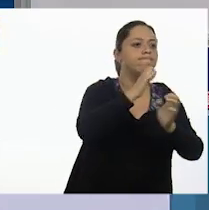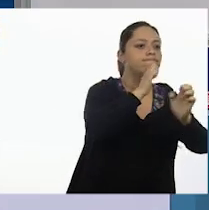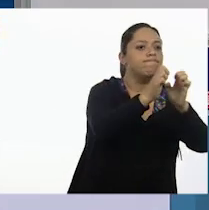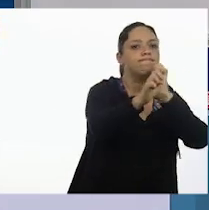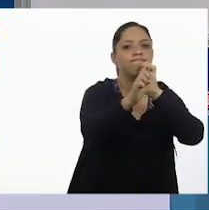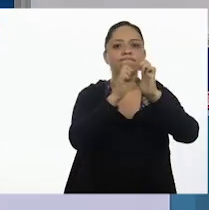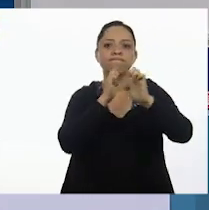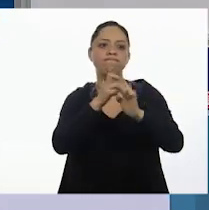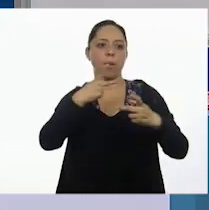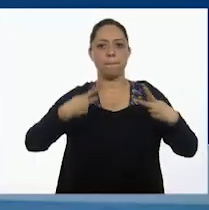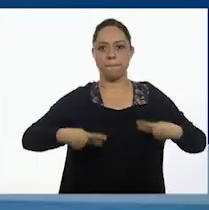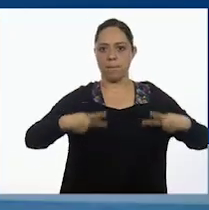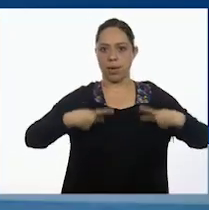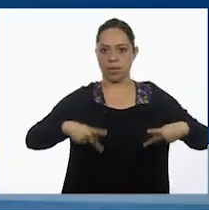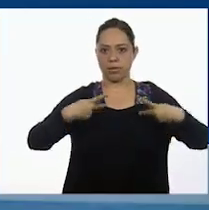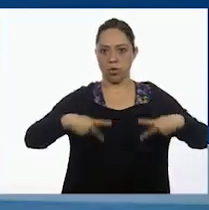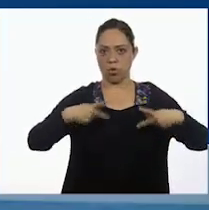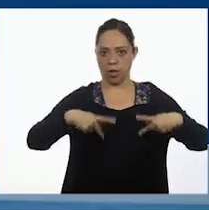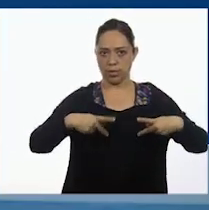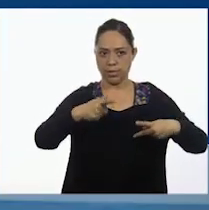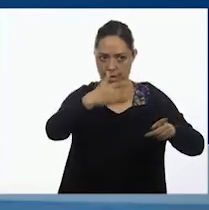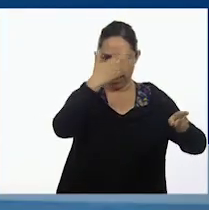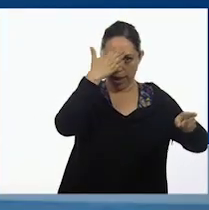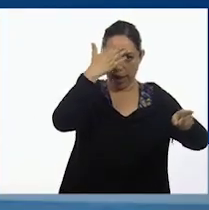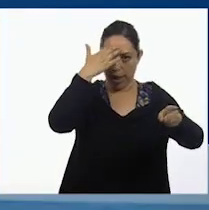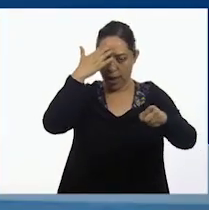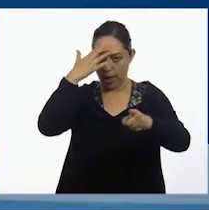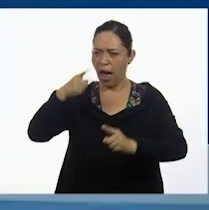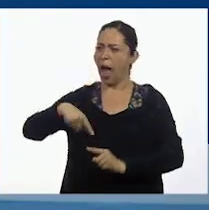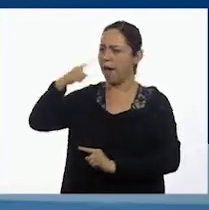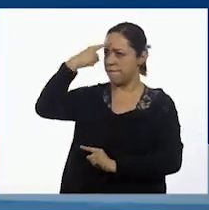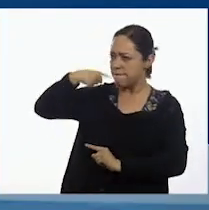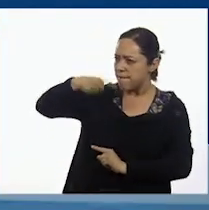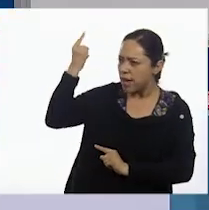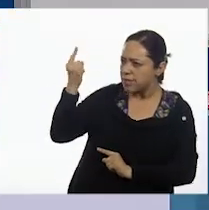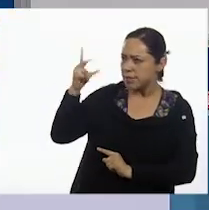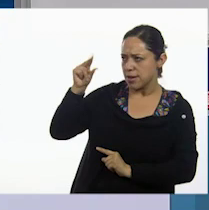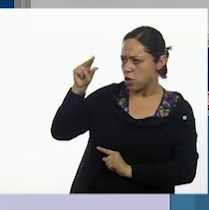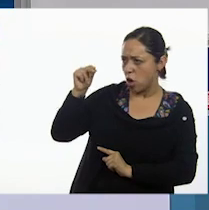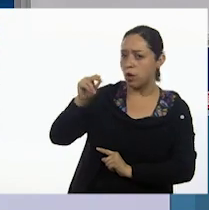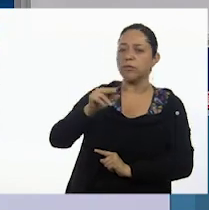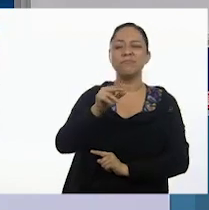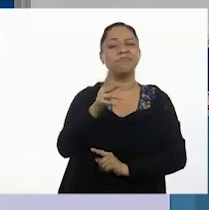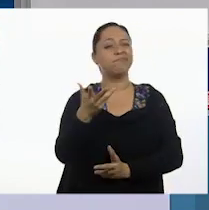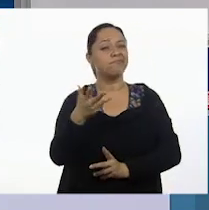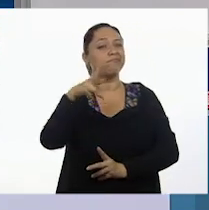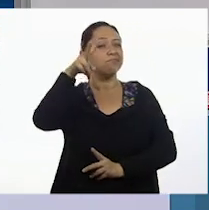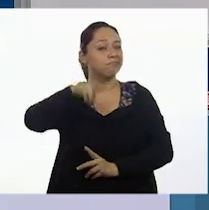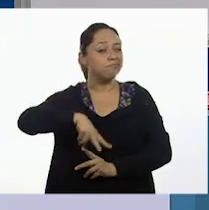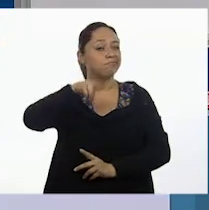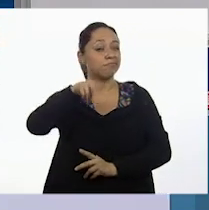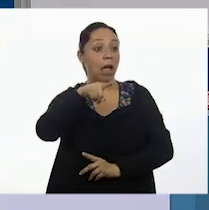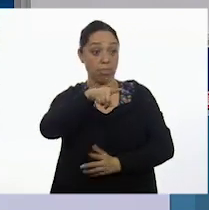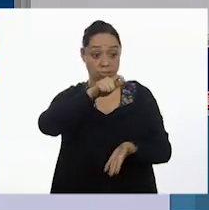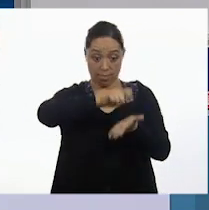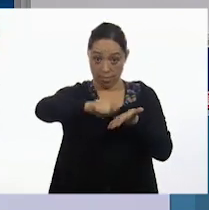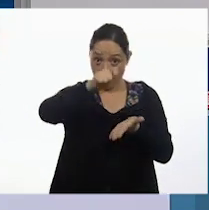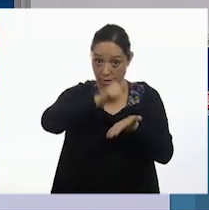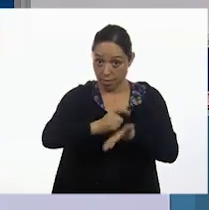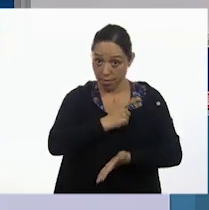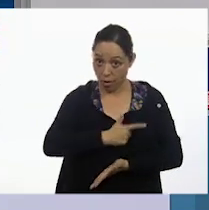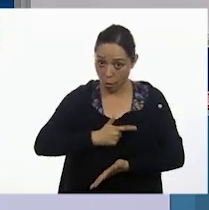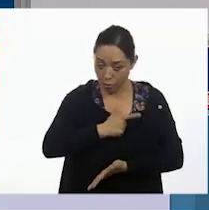conocen las leyendas. ¡Ay! Entonces no es tan fácil como yo creía. Pues la realidad es que si te gusta escribir, esto